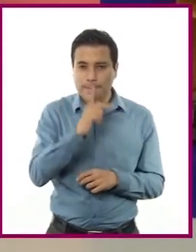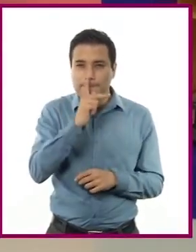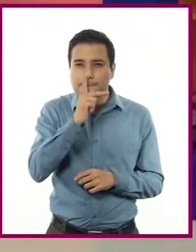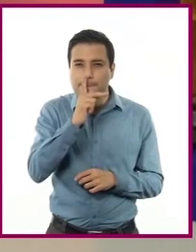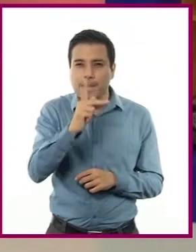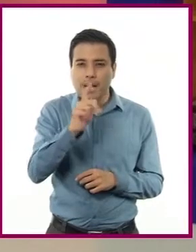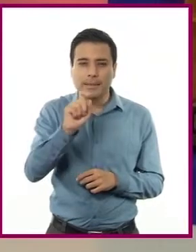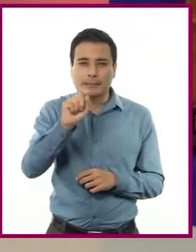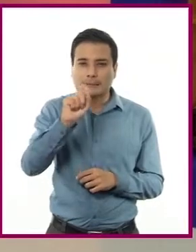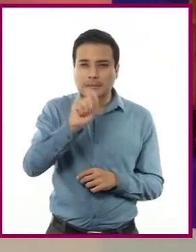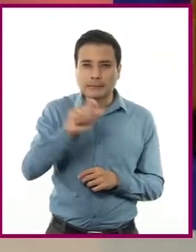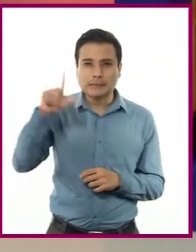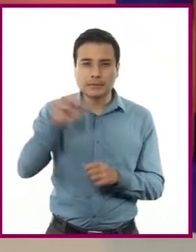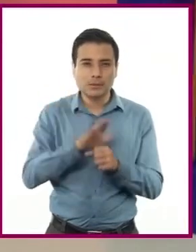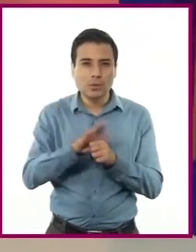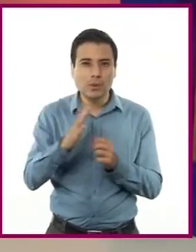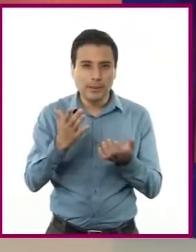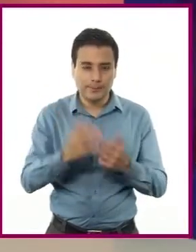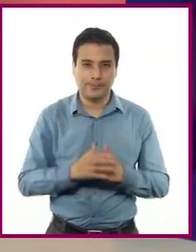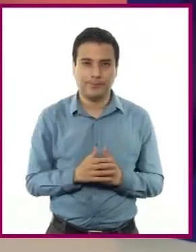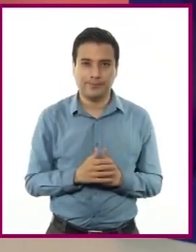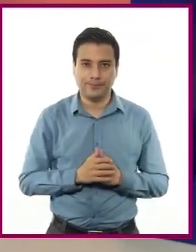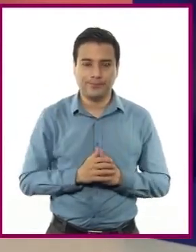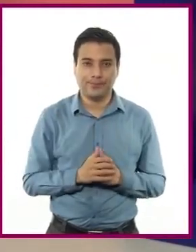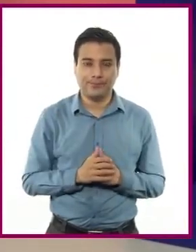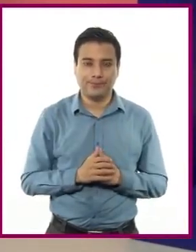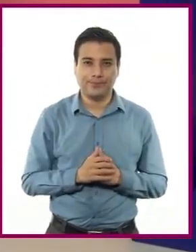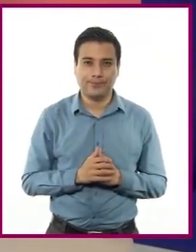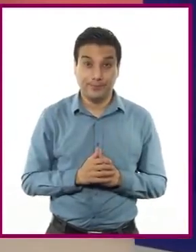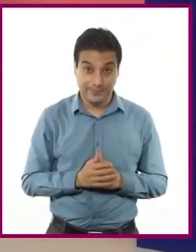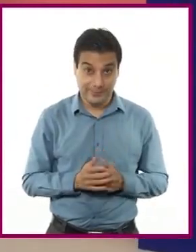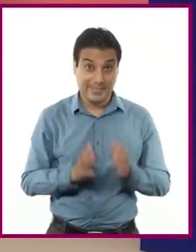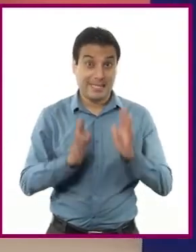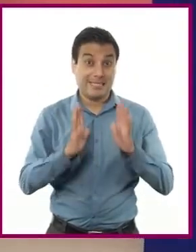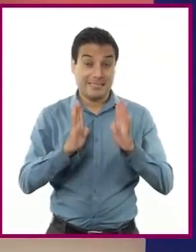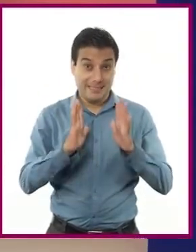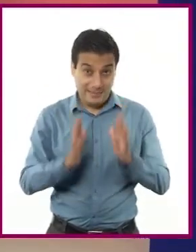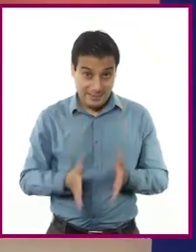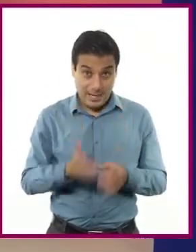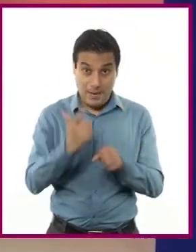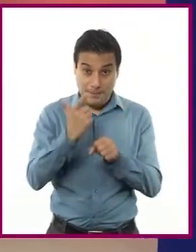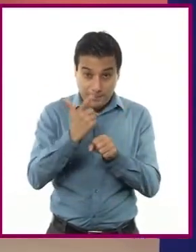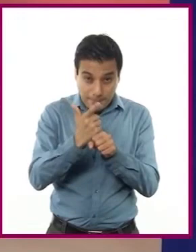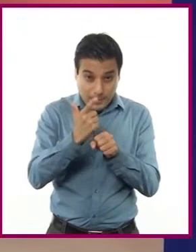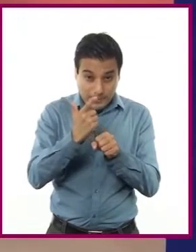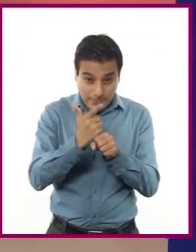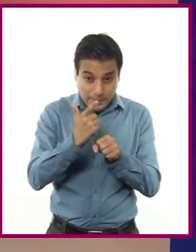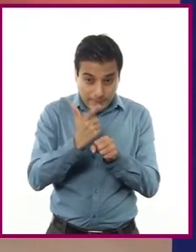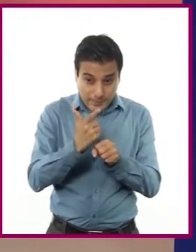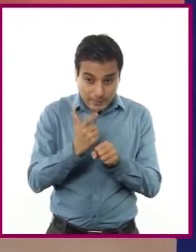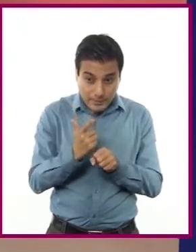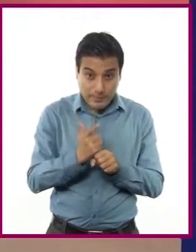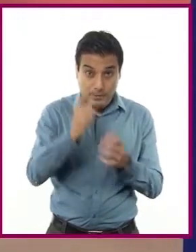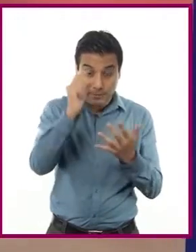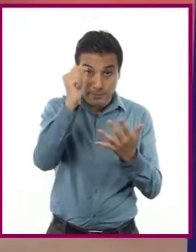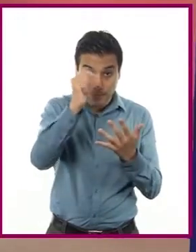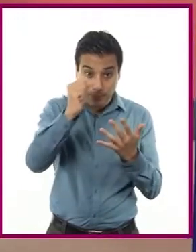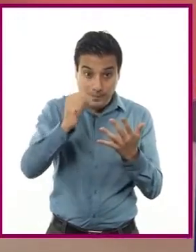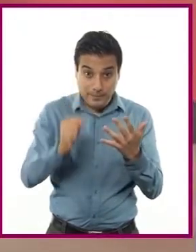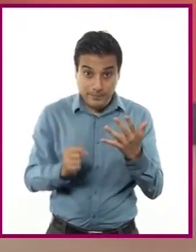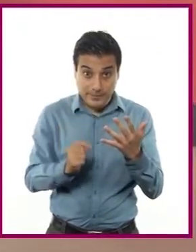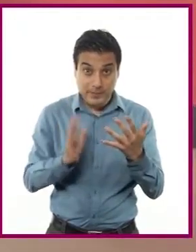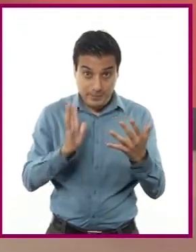ayudar a construir nuestro glosario. Ya que tenemos identificadas las palabras que pertenecen al